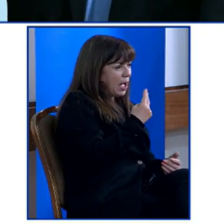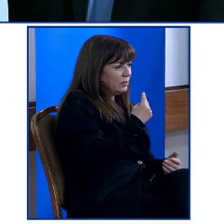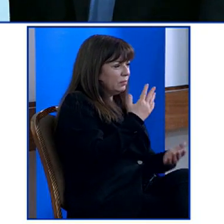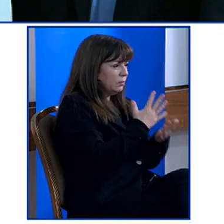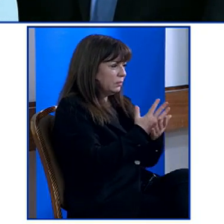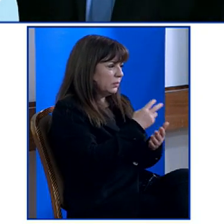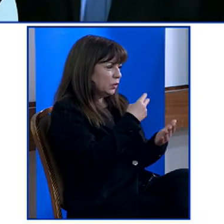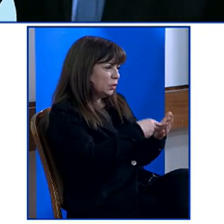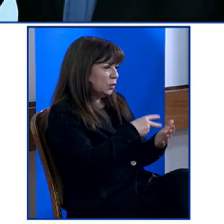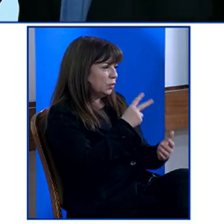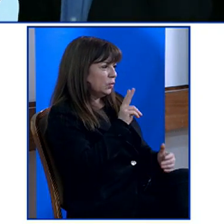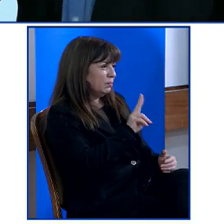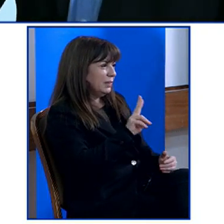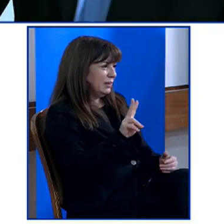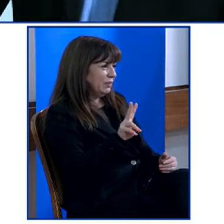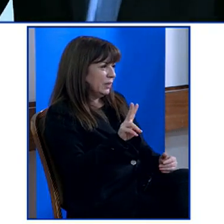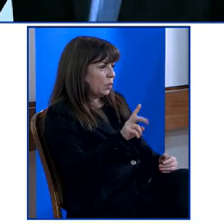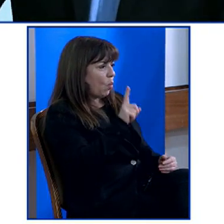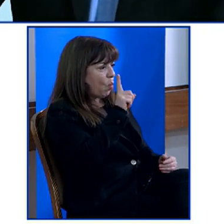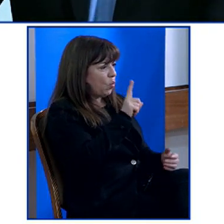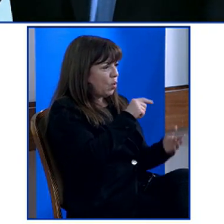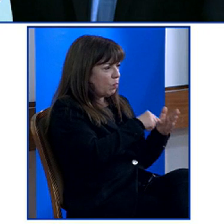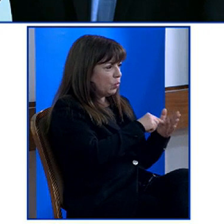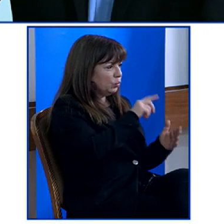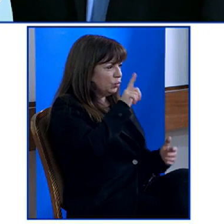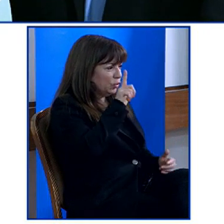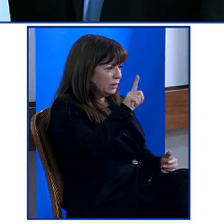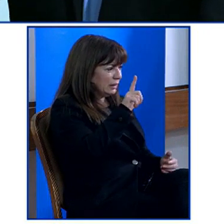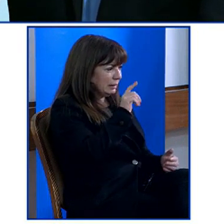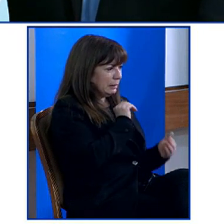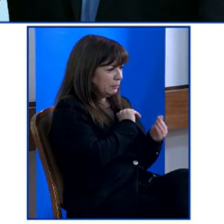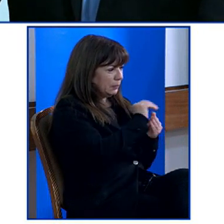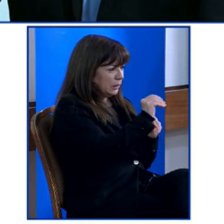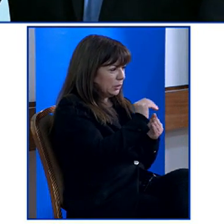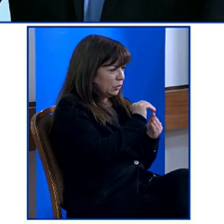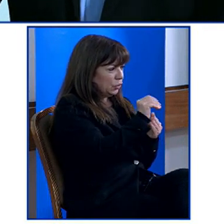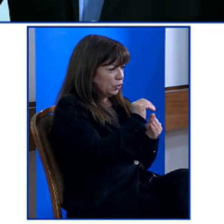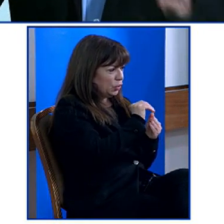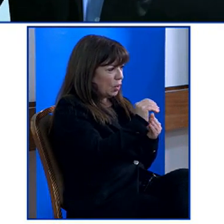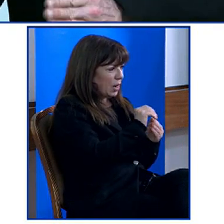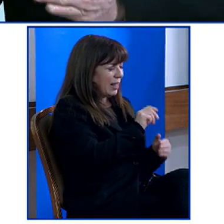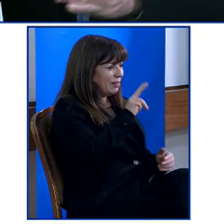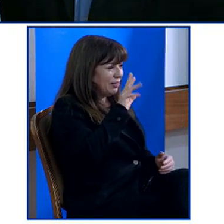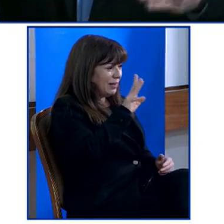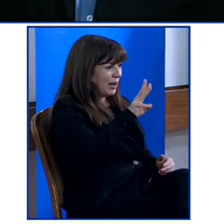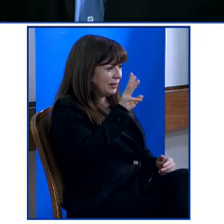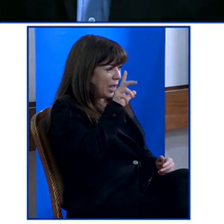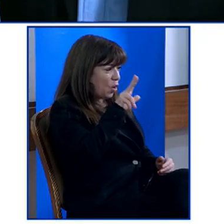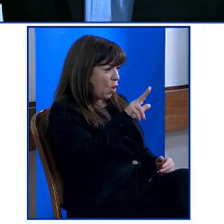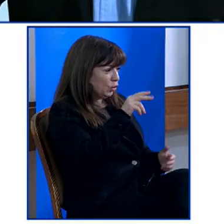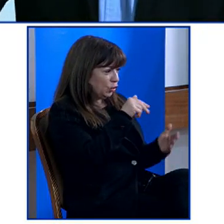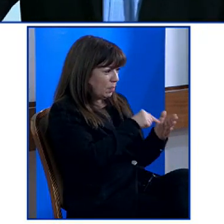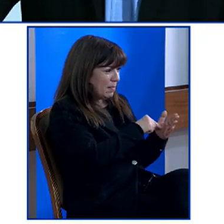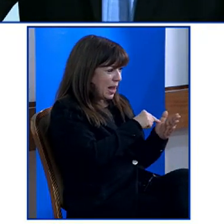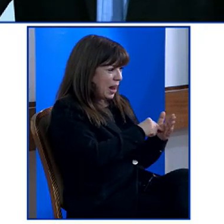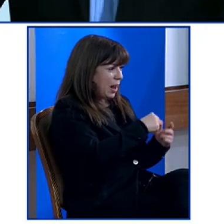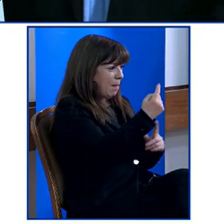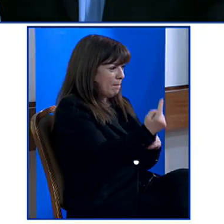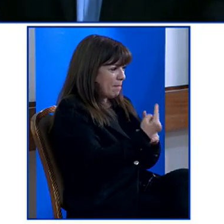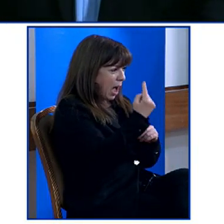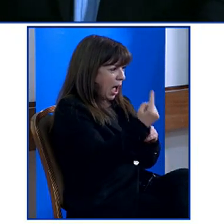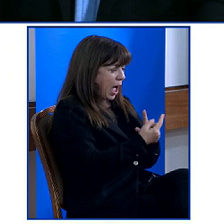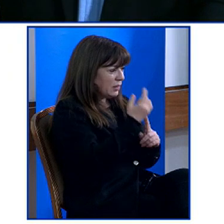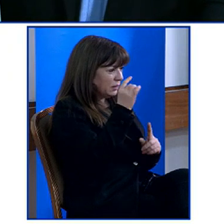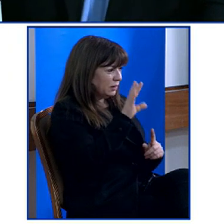2022, casi 1,7 millones de visitas de 78.000 pacientes únicos que se repiten en el